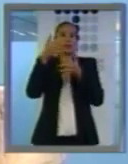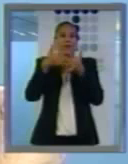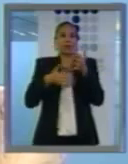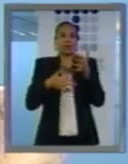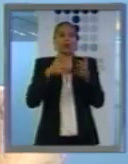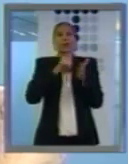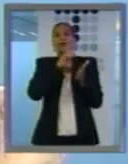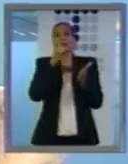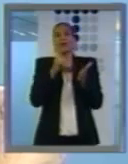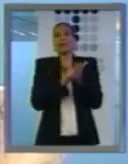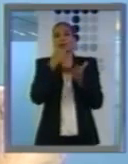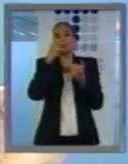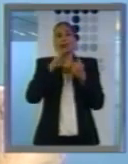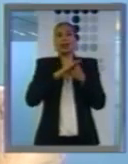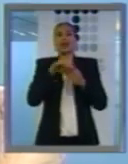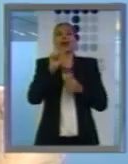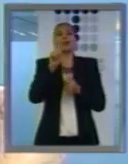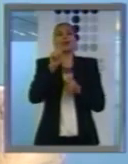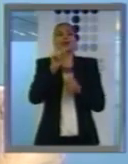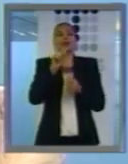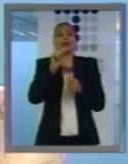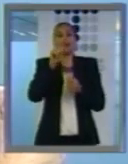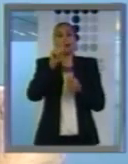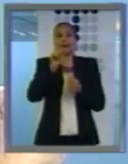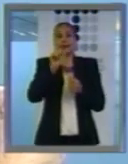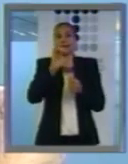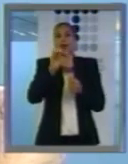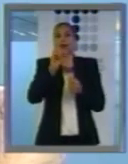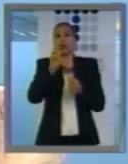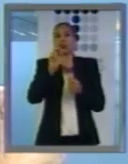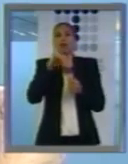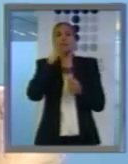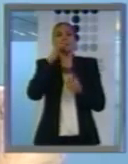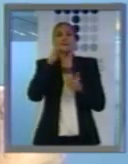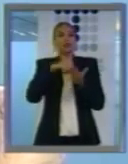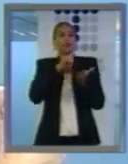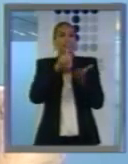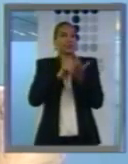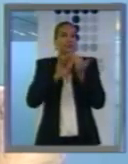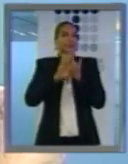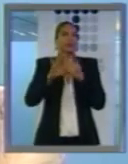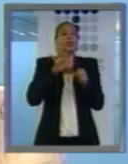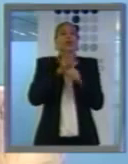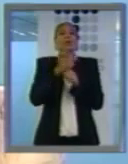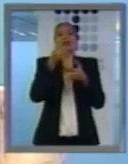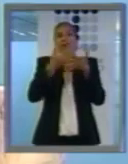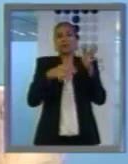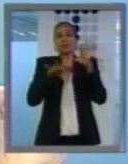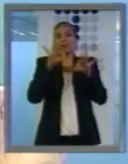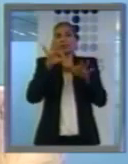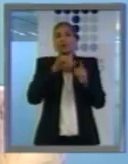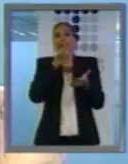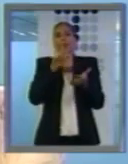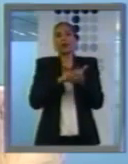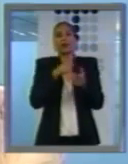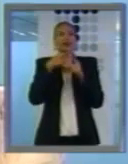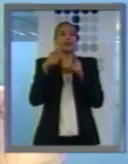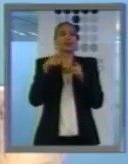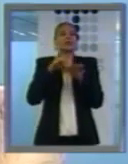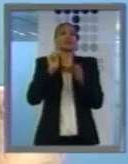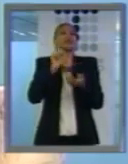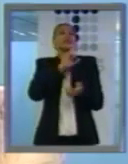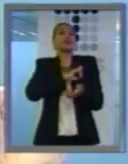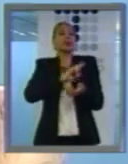7 leyes, las leyes secundarias del Sistema Nacional Anticorrupción. Algunas de ellas son la Ley de Adquisiciones,